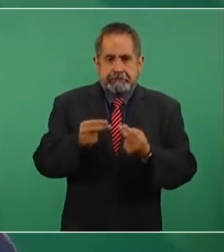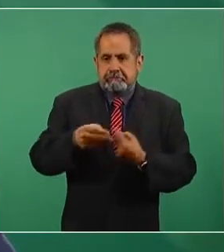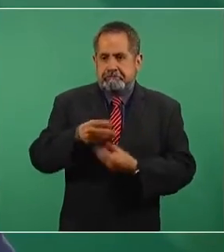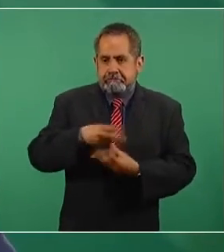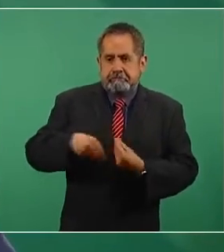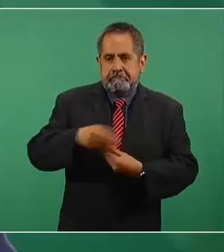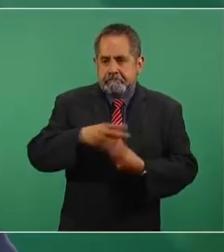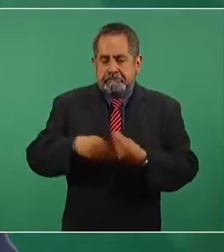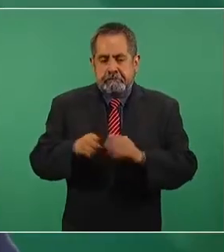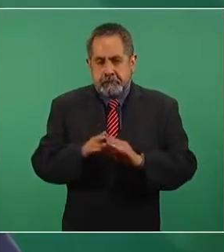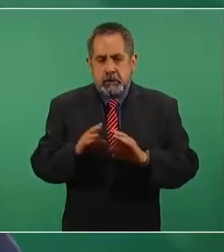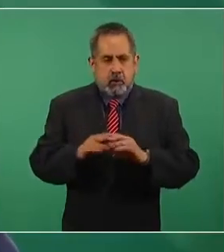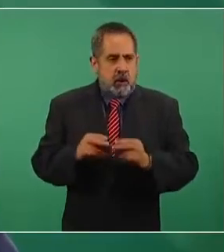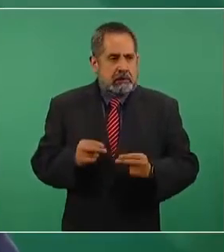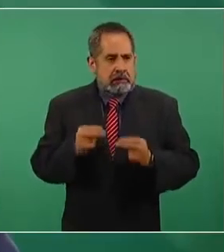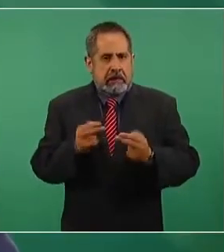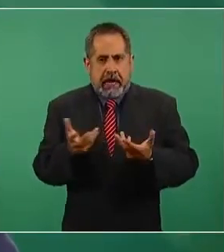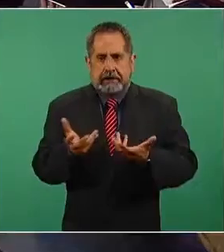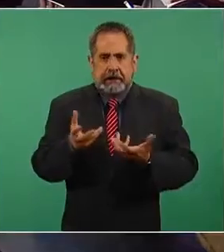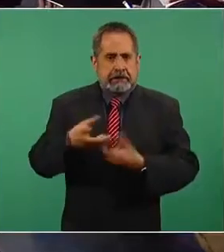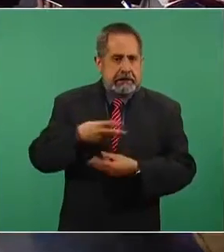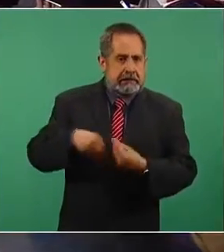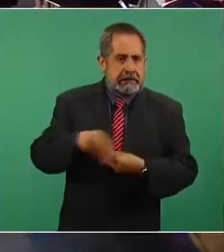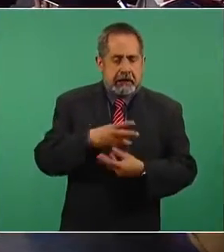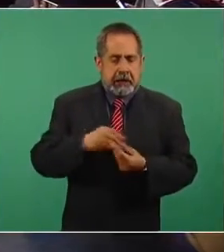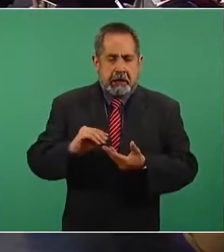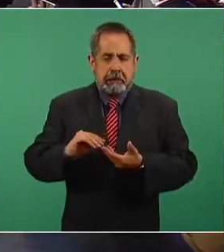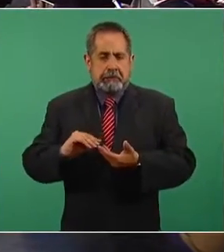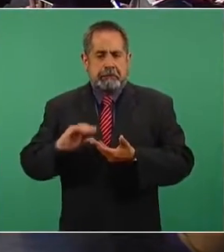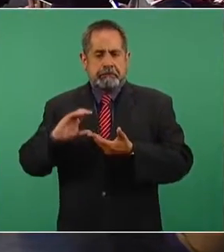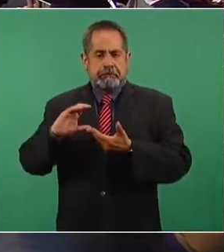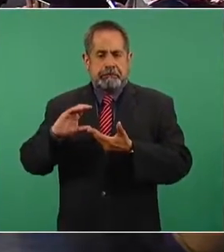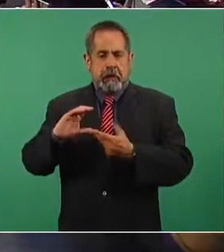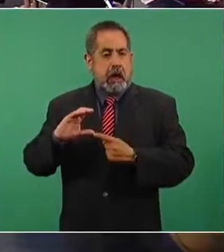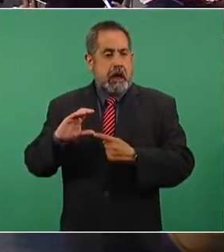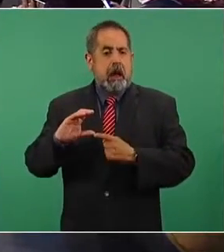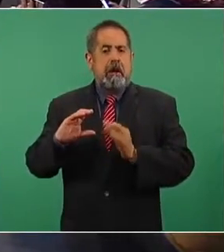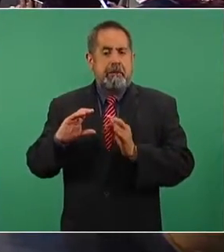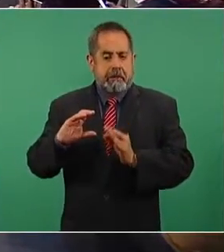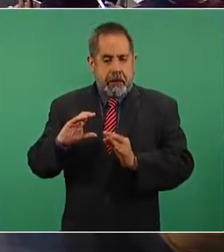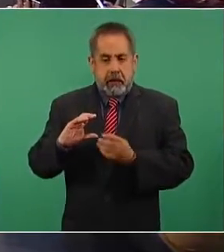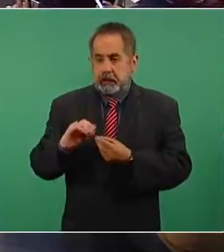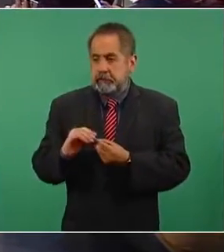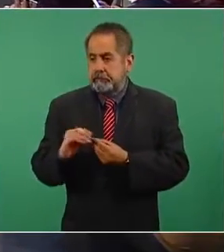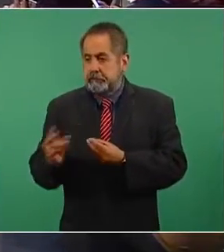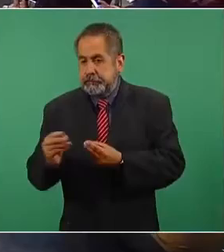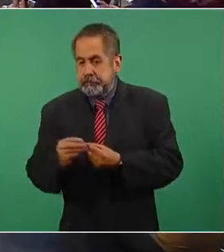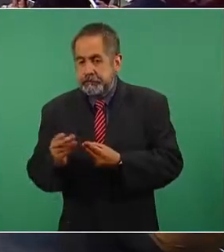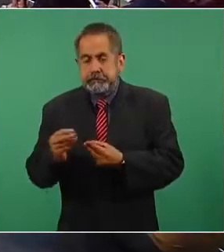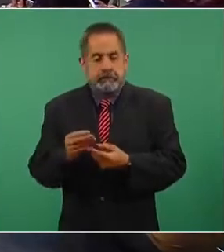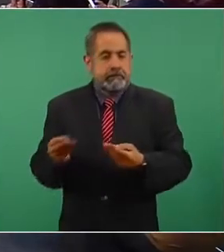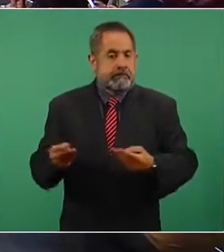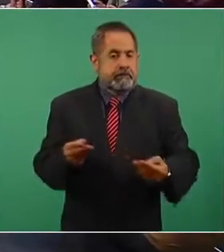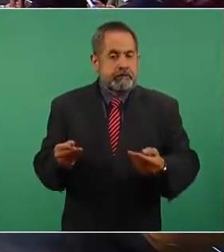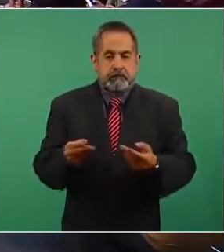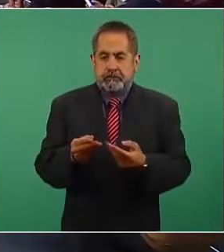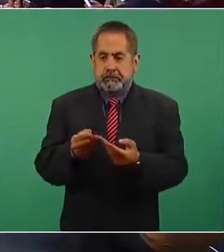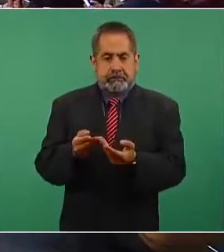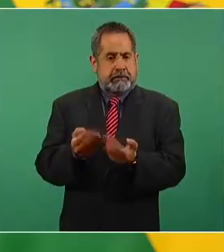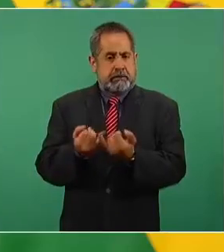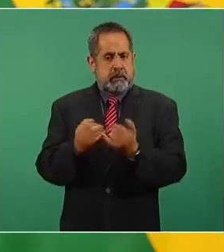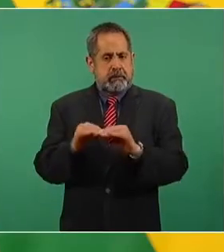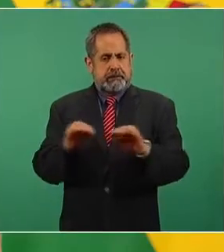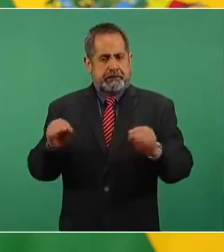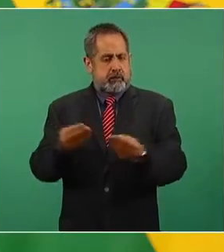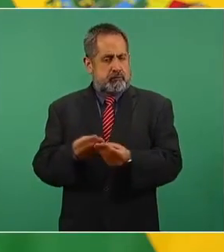se necesita crear la riqueza, pero se tiene que procurar distribuir